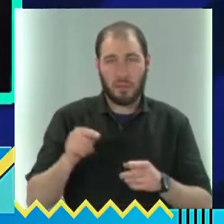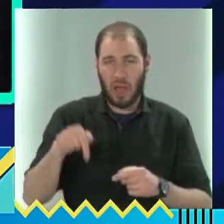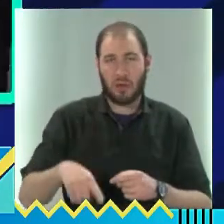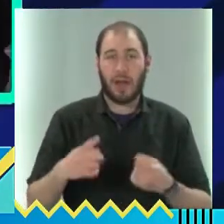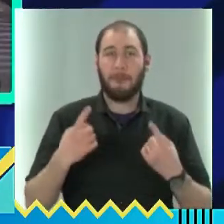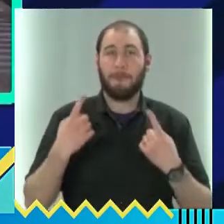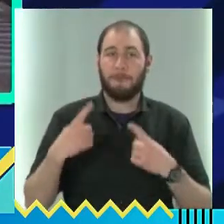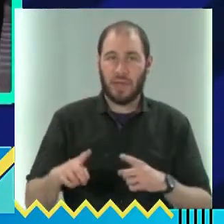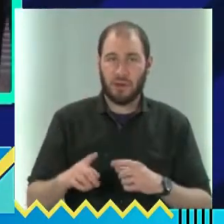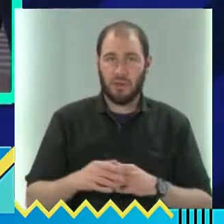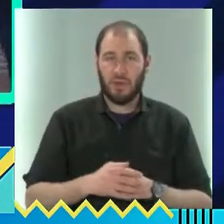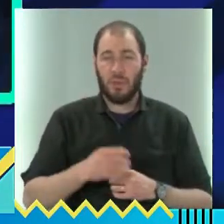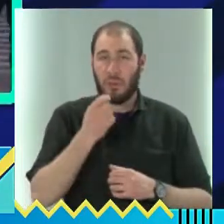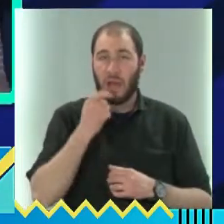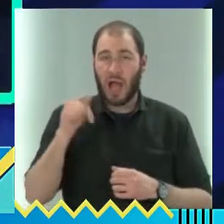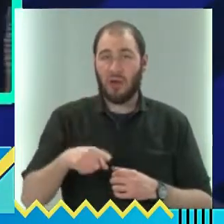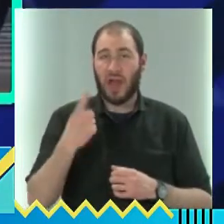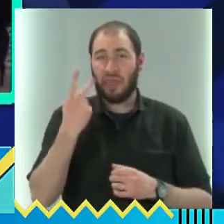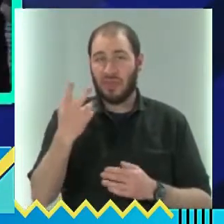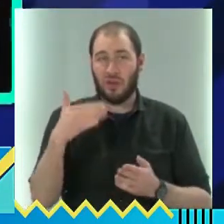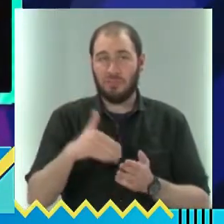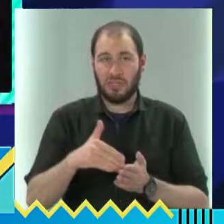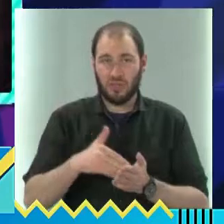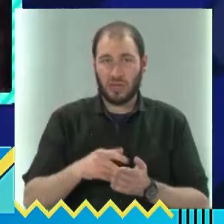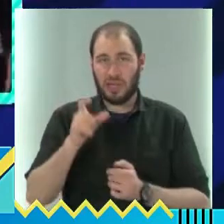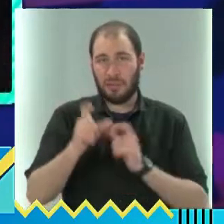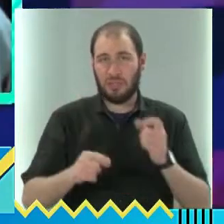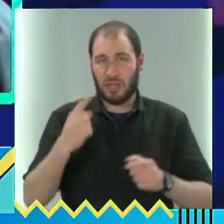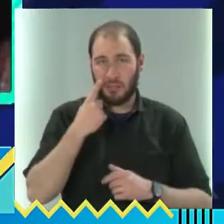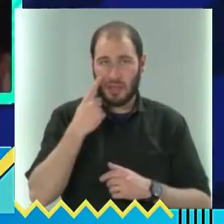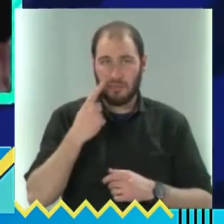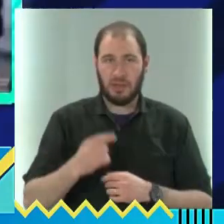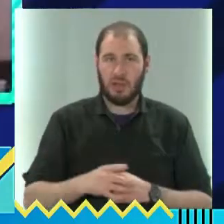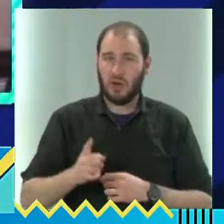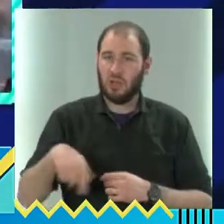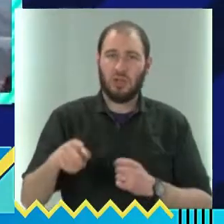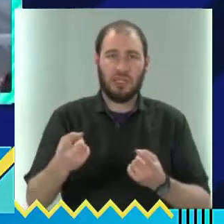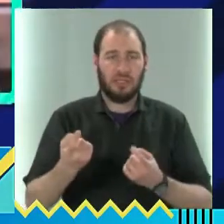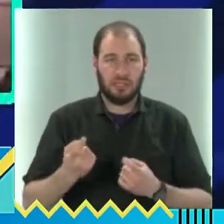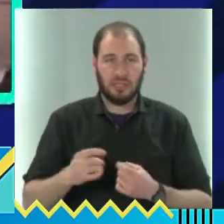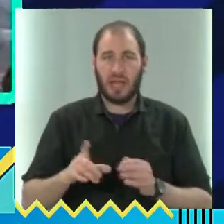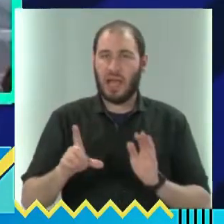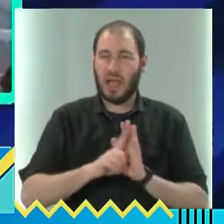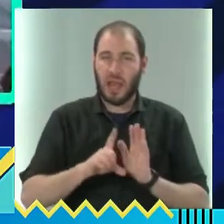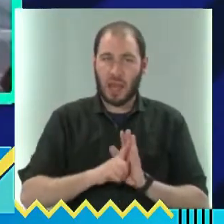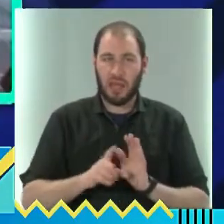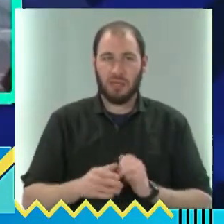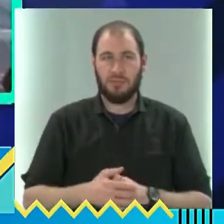pero imagínense ahora hay 2 millones de habitantes. Necesitamos leyes,